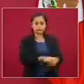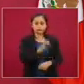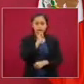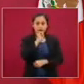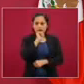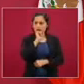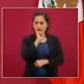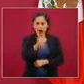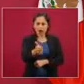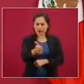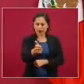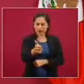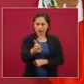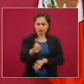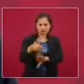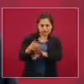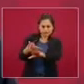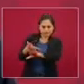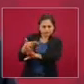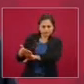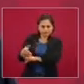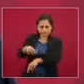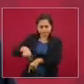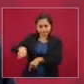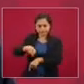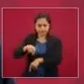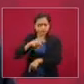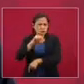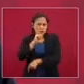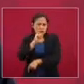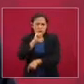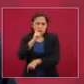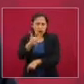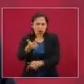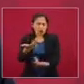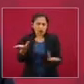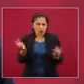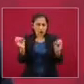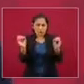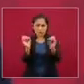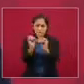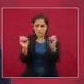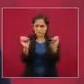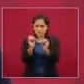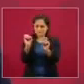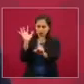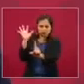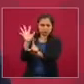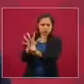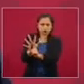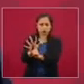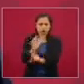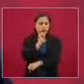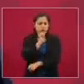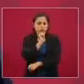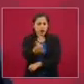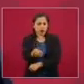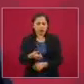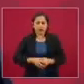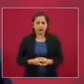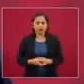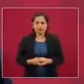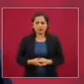ninguna represalia en contra de nadie, no se ha perseguido a nadie